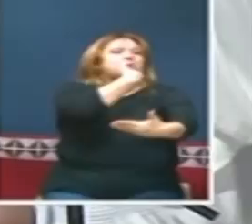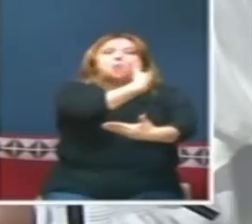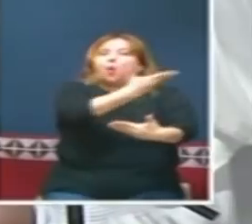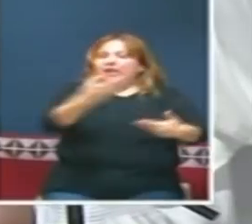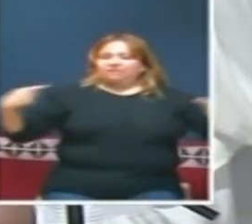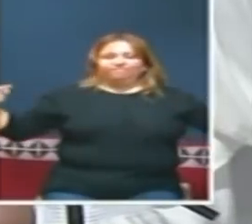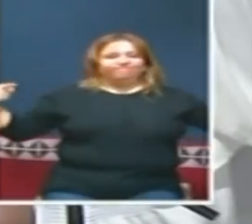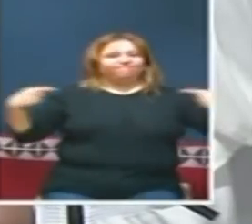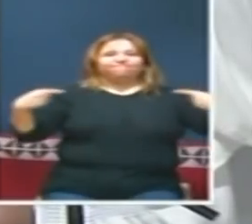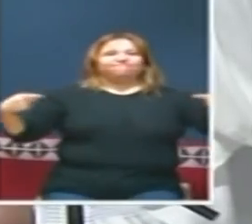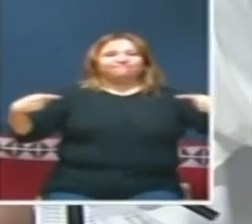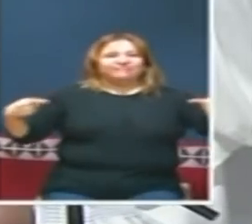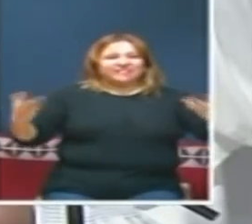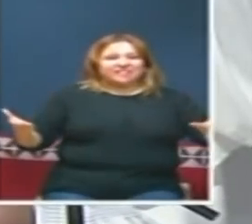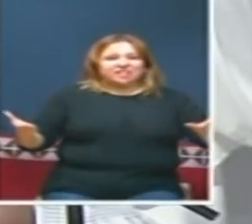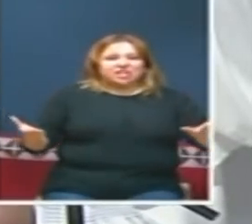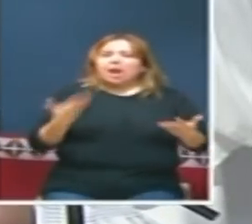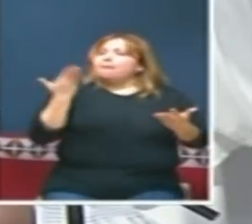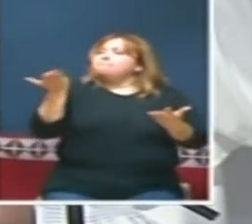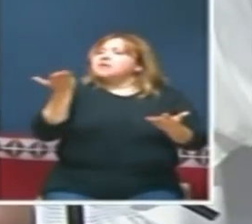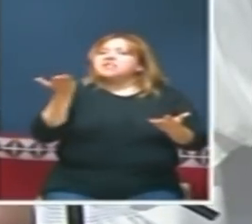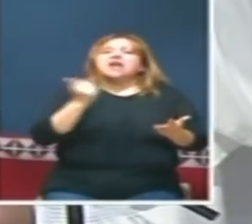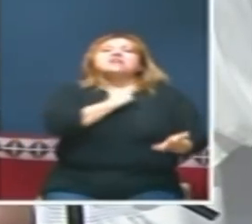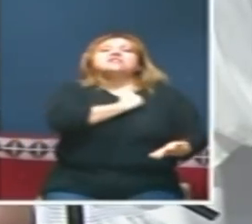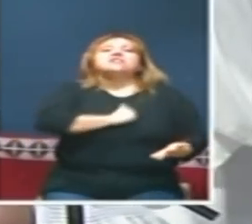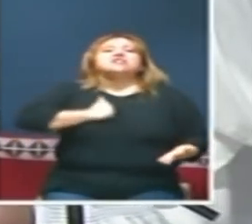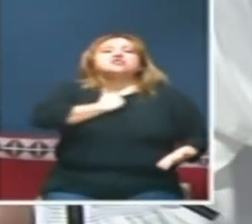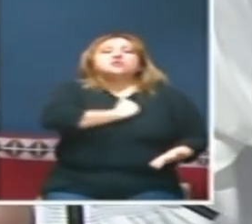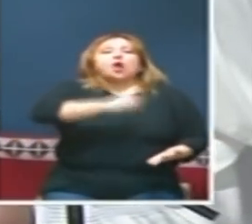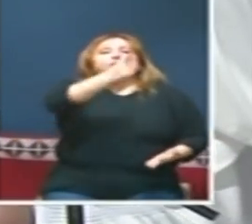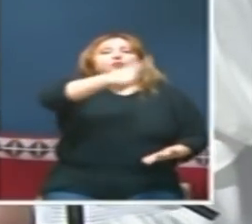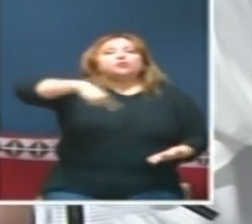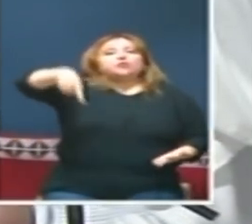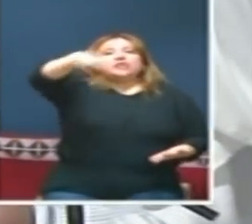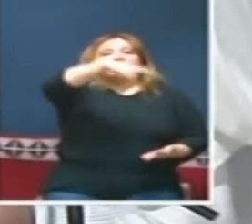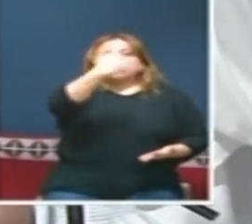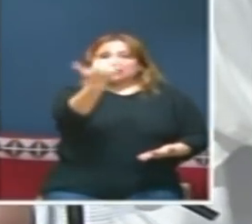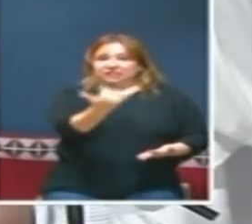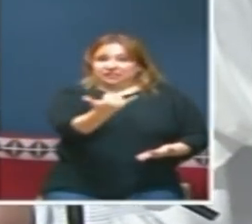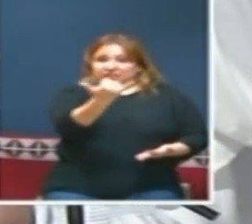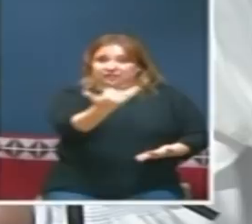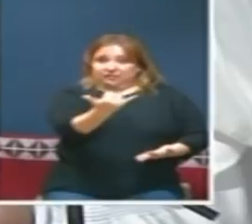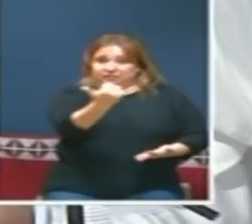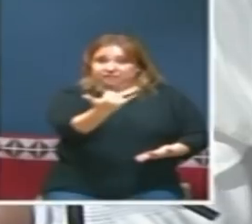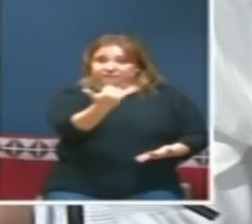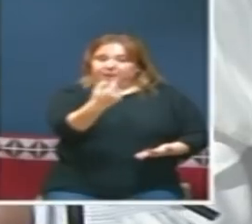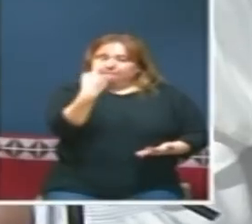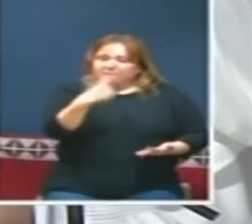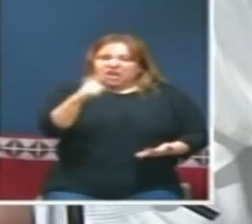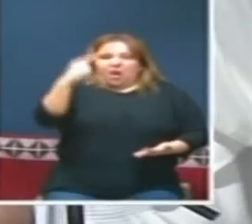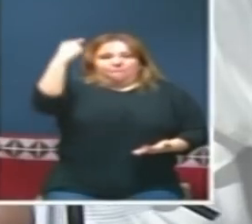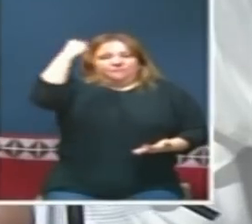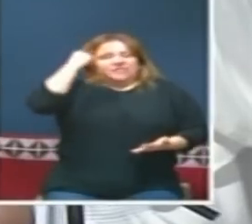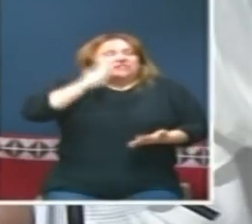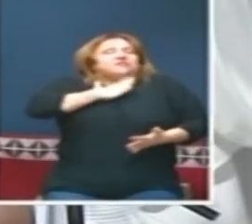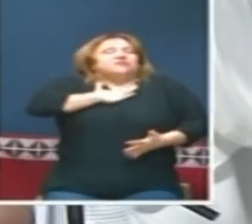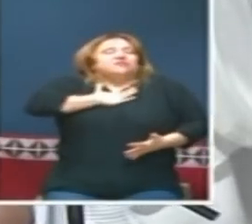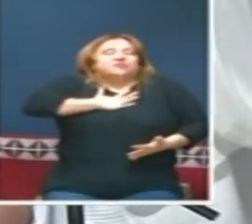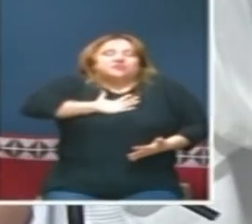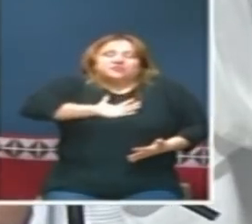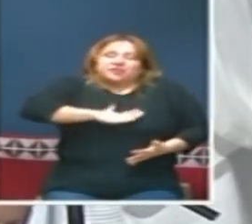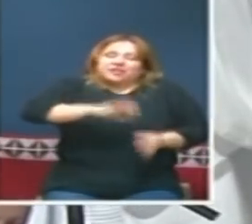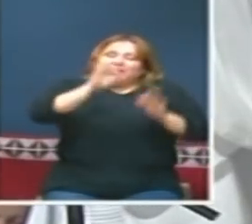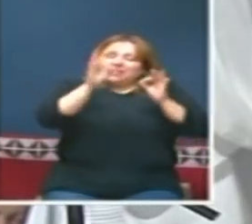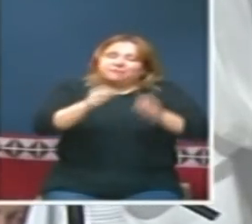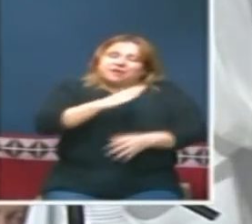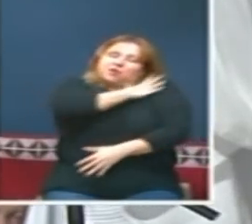que les pida razón de la esperanza que ustedes tienen, pero háganlo con suavidad y